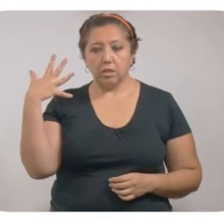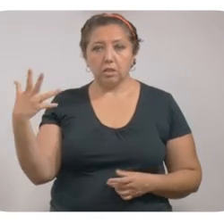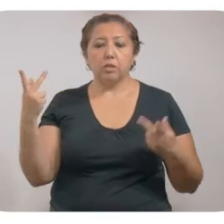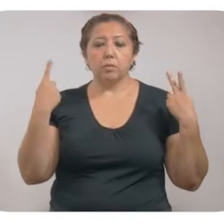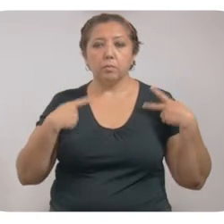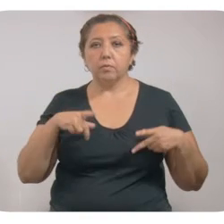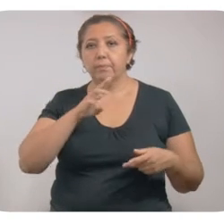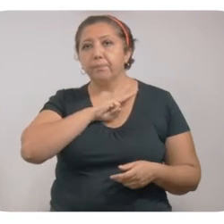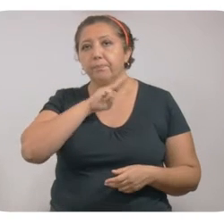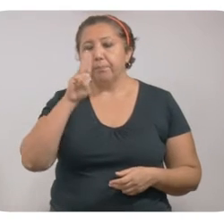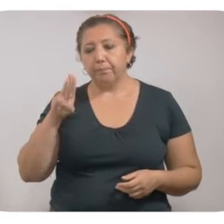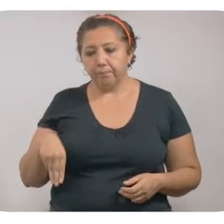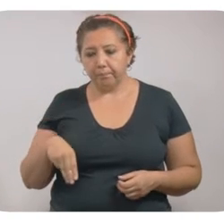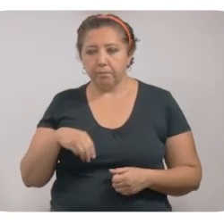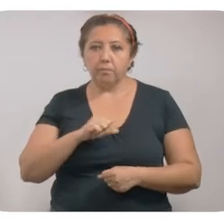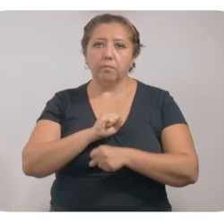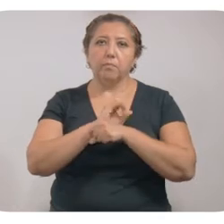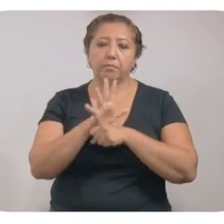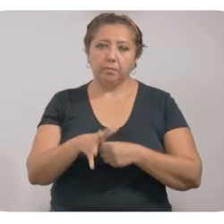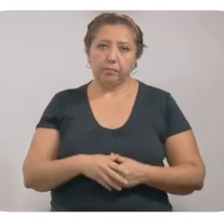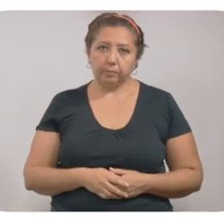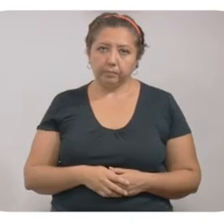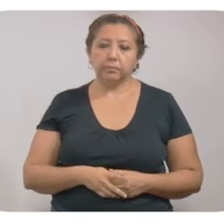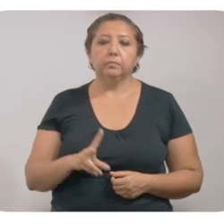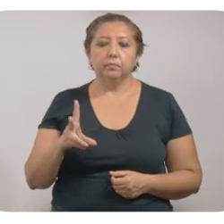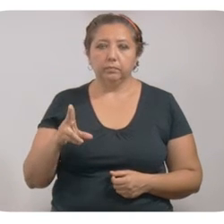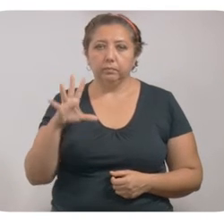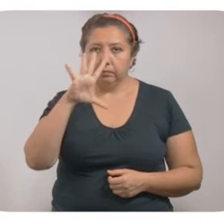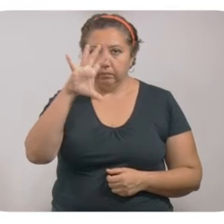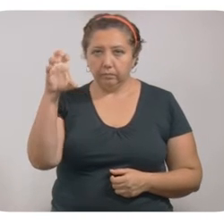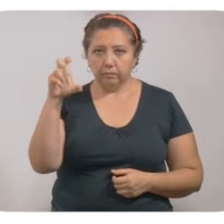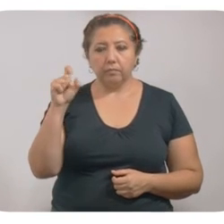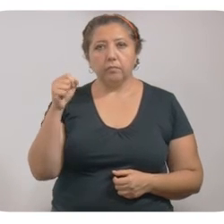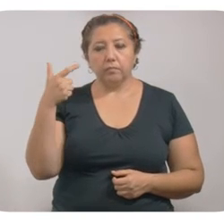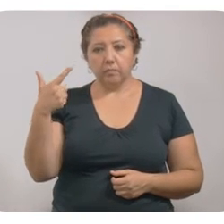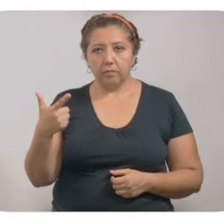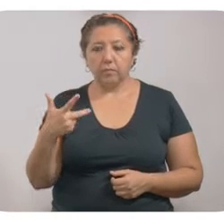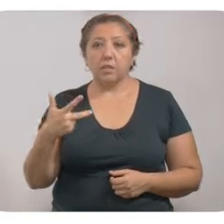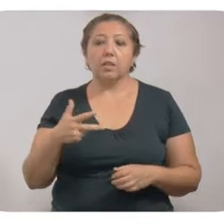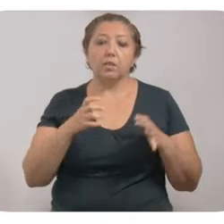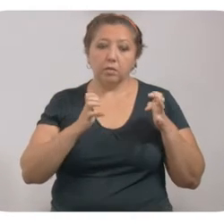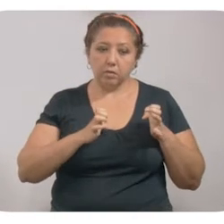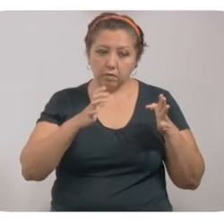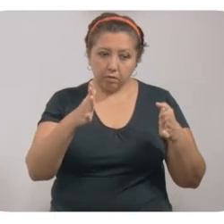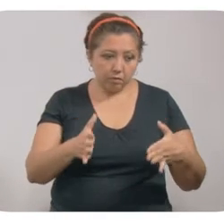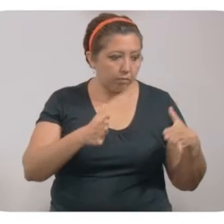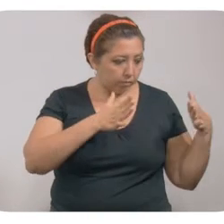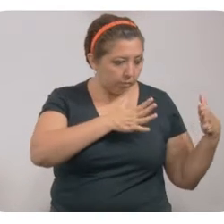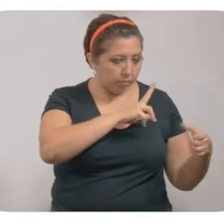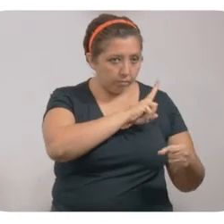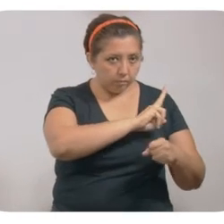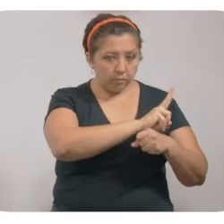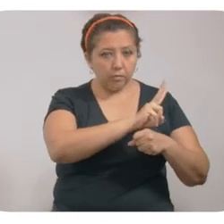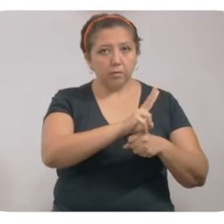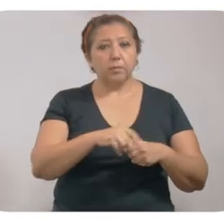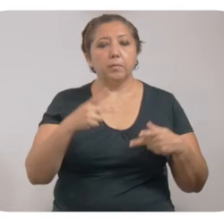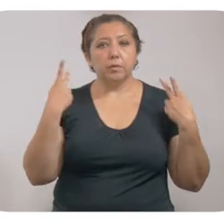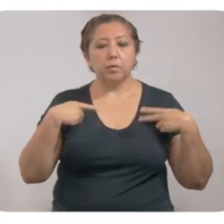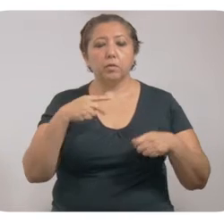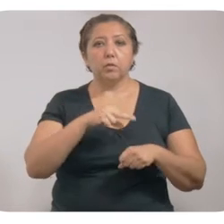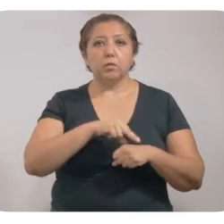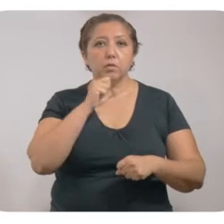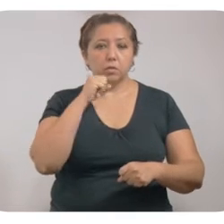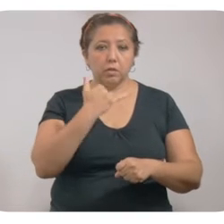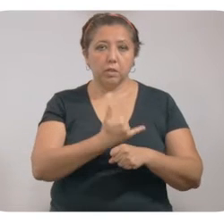las personas fallecidas a causa del coronavirus. También 528 están estables, aislados y monitoreados constantemente por